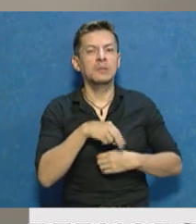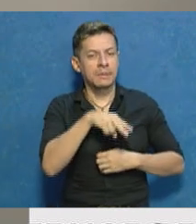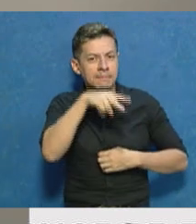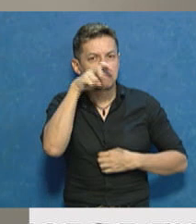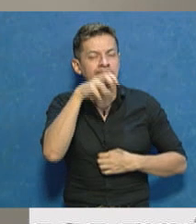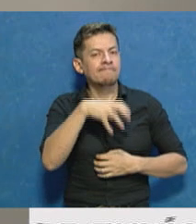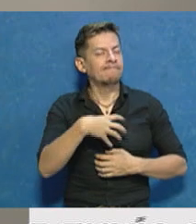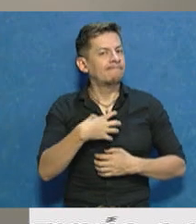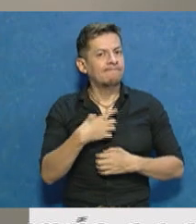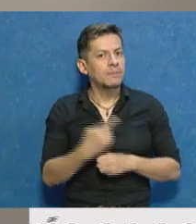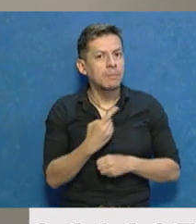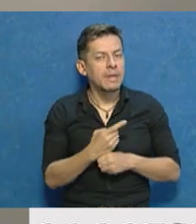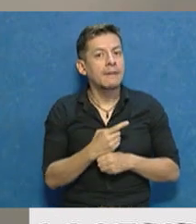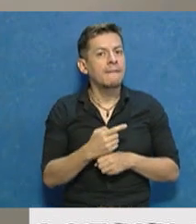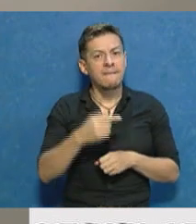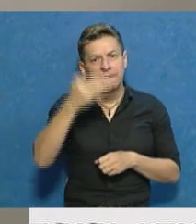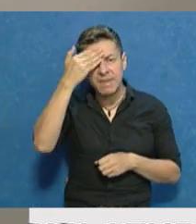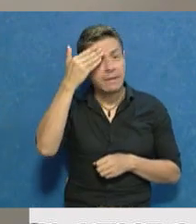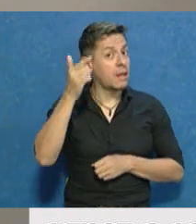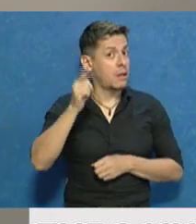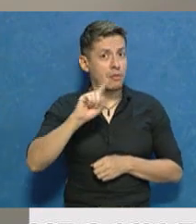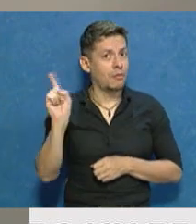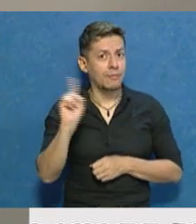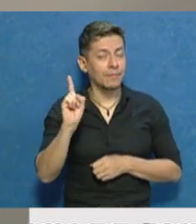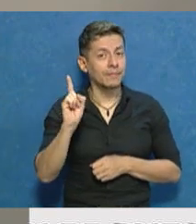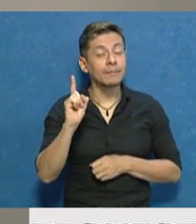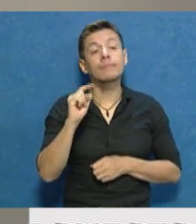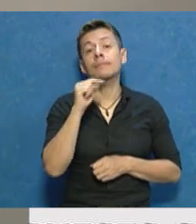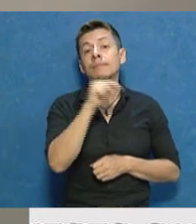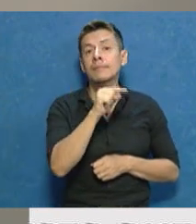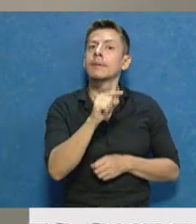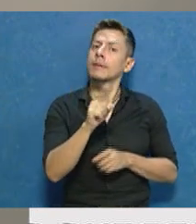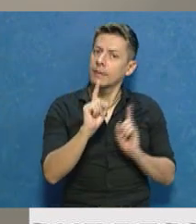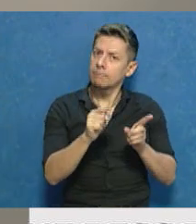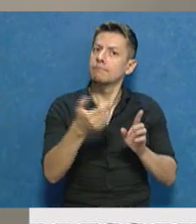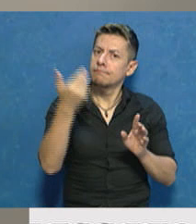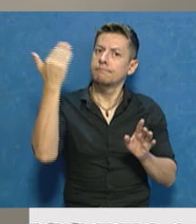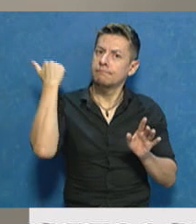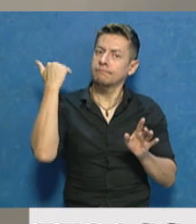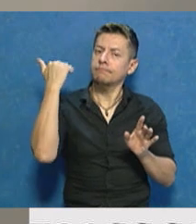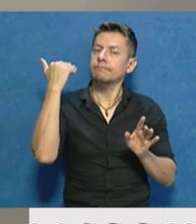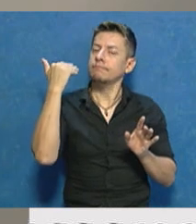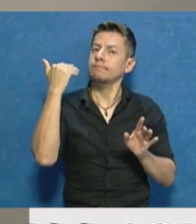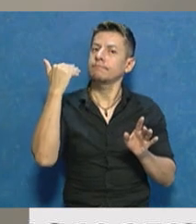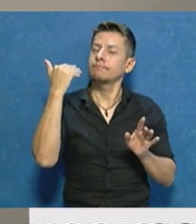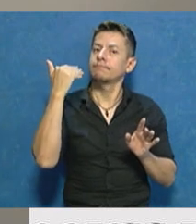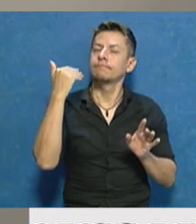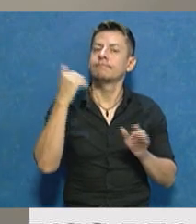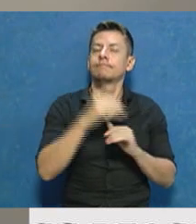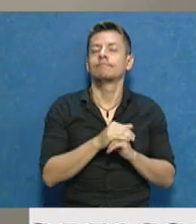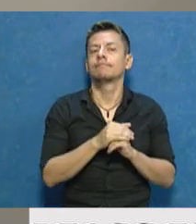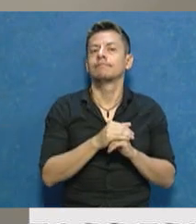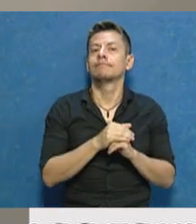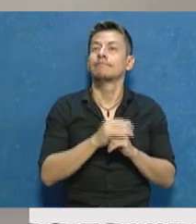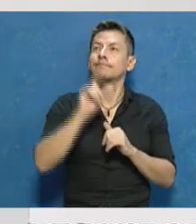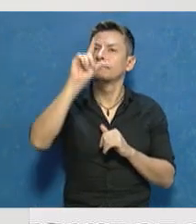respiratorios, sin fiebre, y que había estado, sobre todo dentro de los que tenemos por protocolo, donde